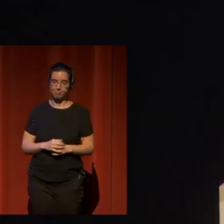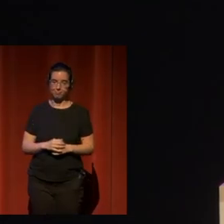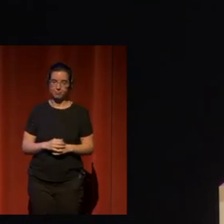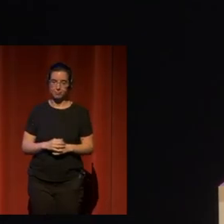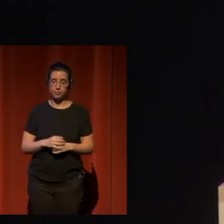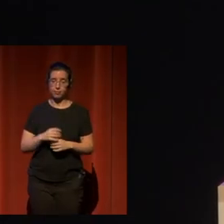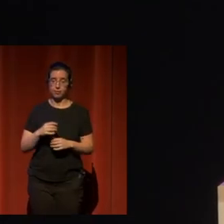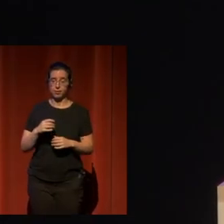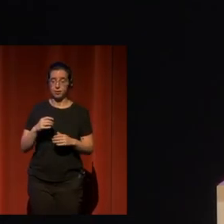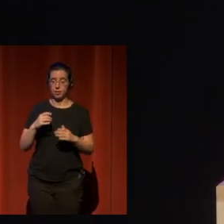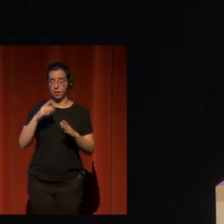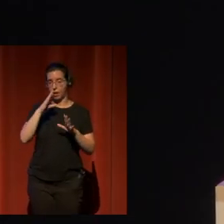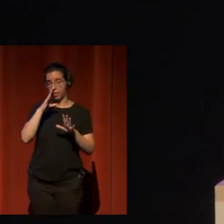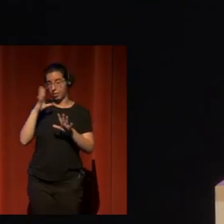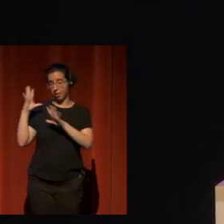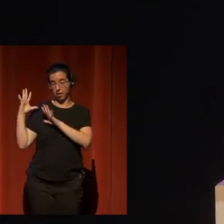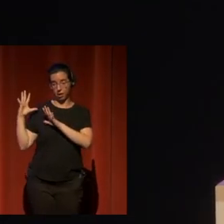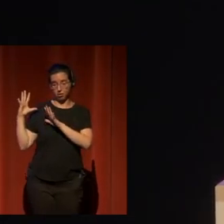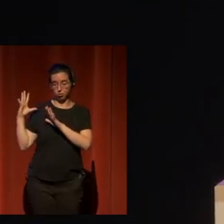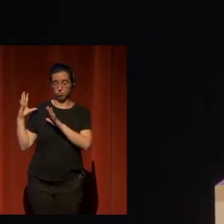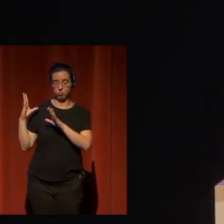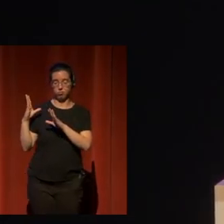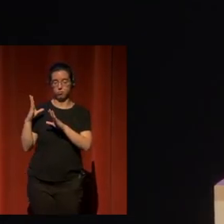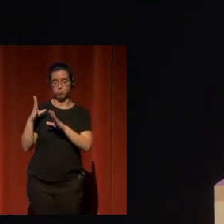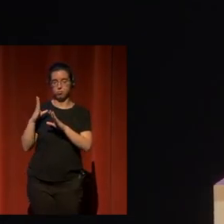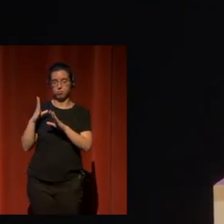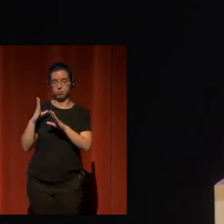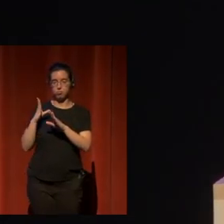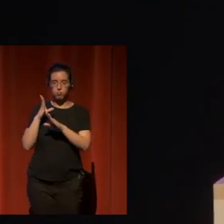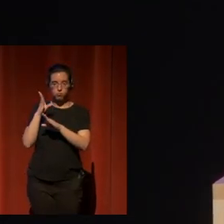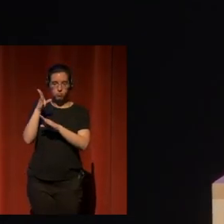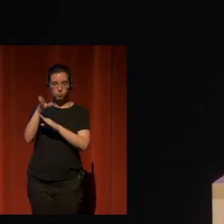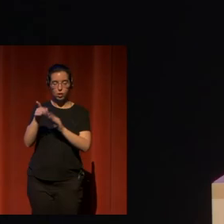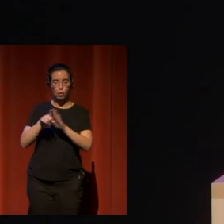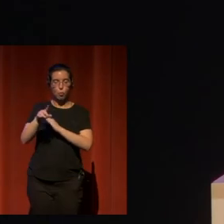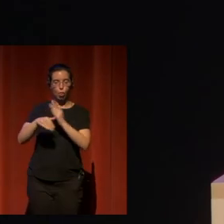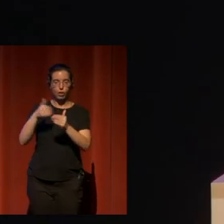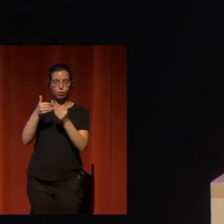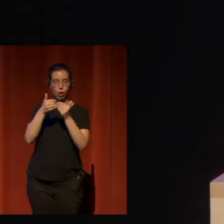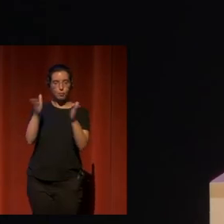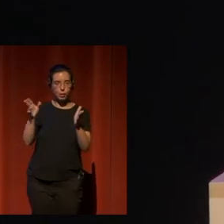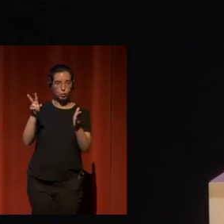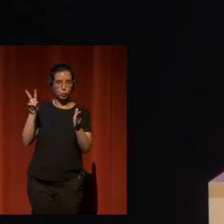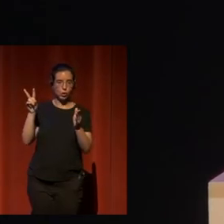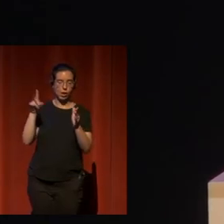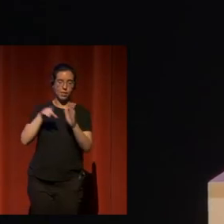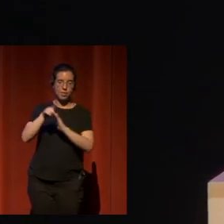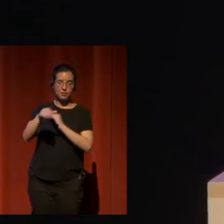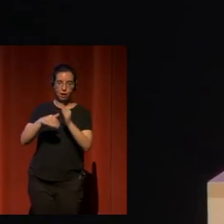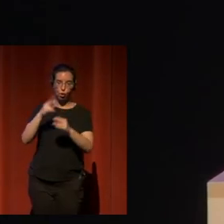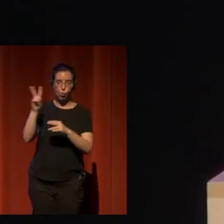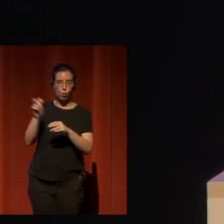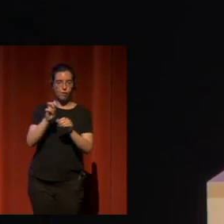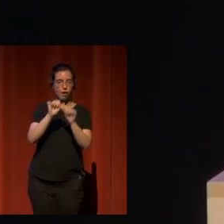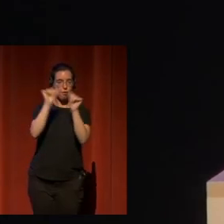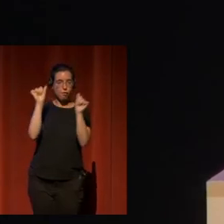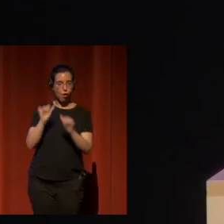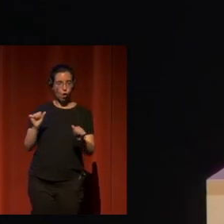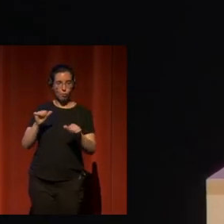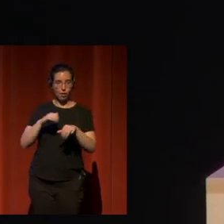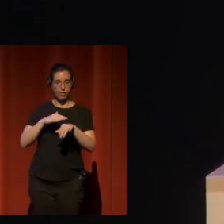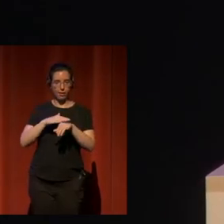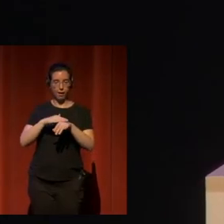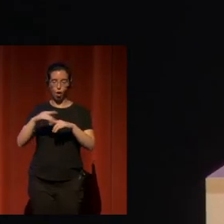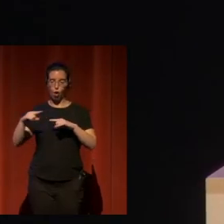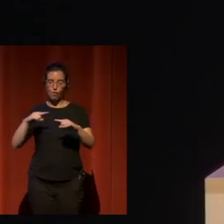A lo largo de la última década estamos asistiendo al proceso de apertura y desarrollo de nuevas formas de gobernanza, caracterizadas por ser más inclusivas